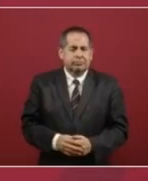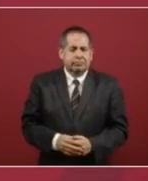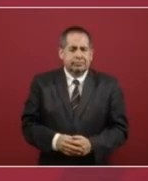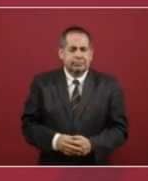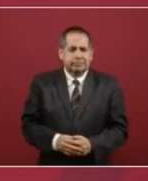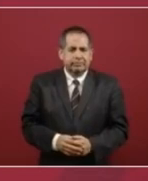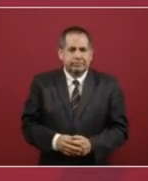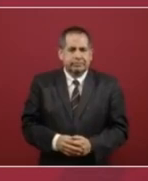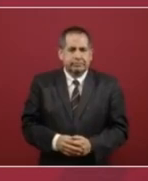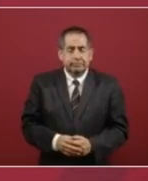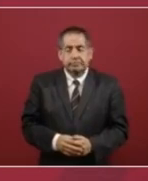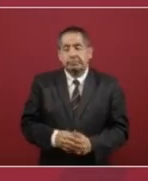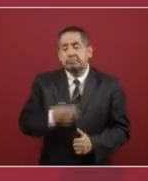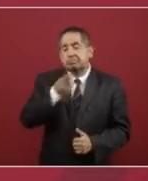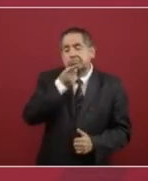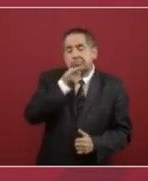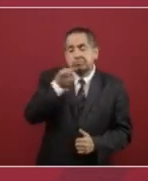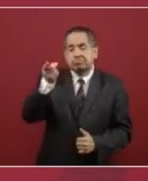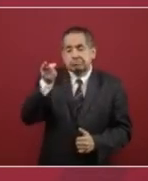Se dice